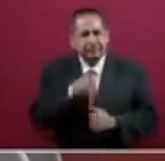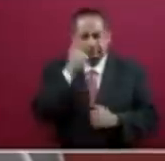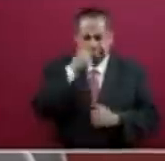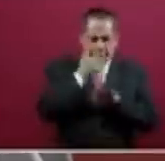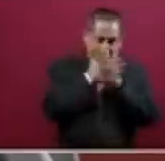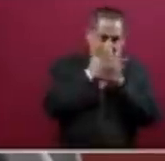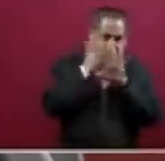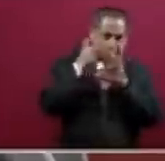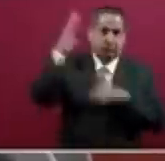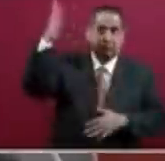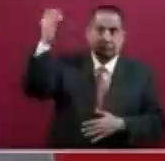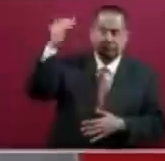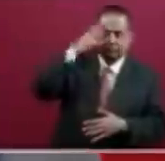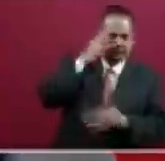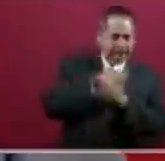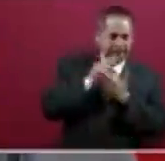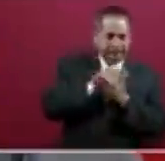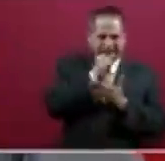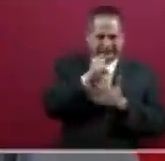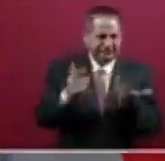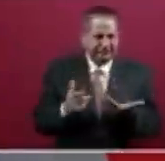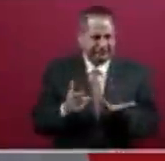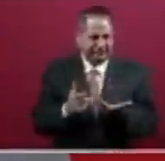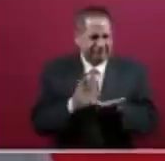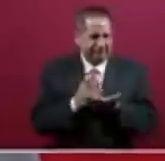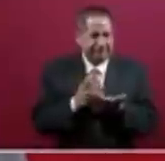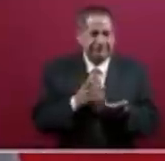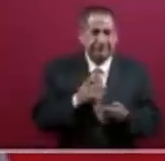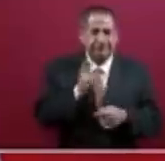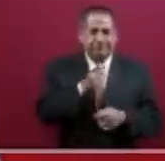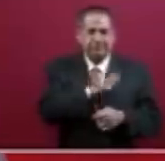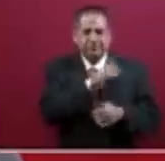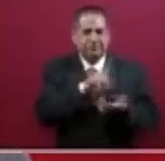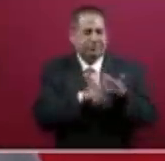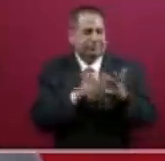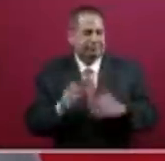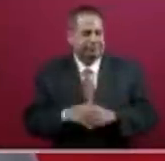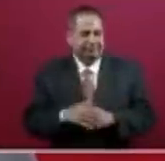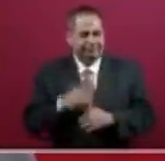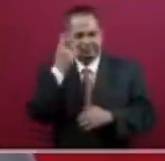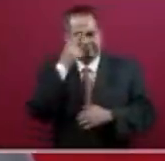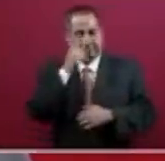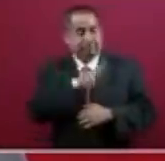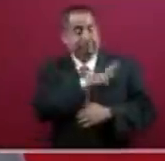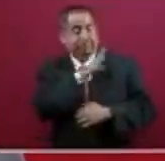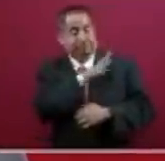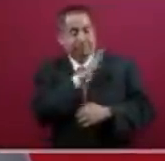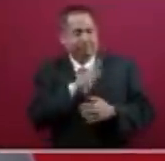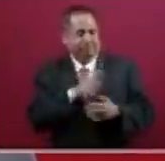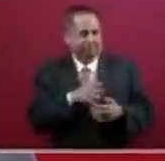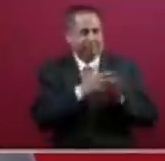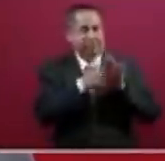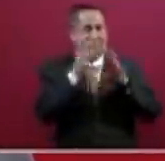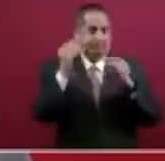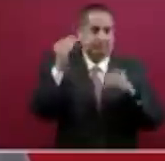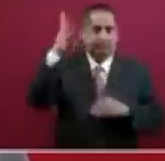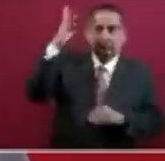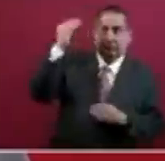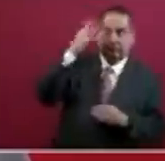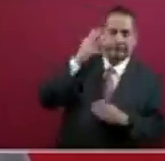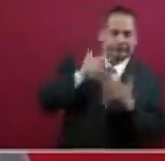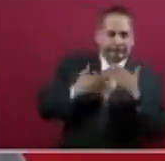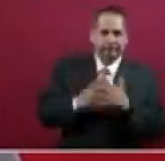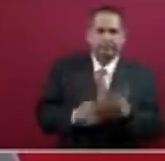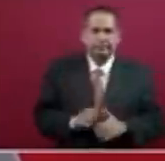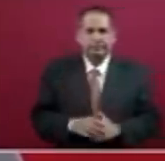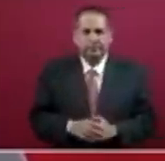blanquitos, puchos, dirían allá en mi pueblo, pero ya a todos les